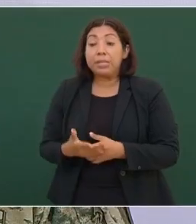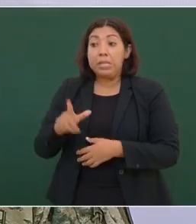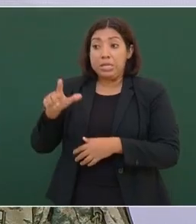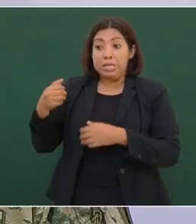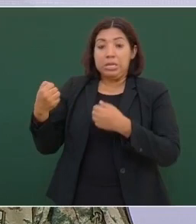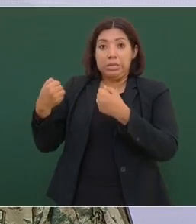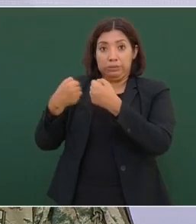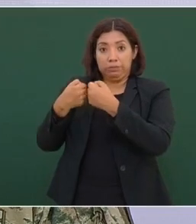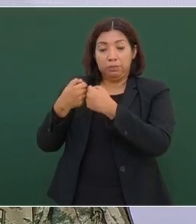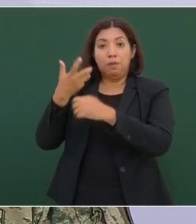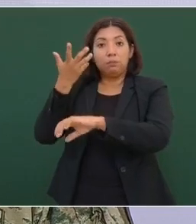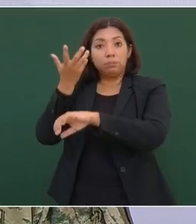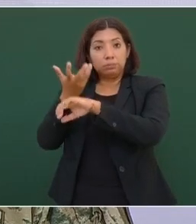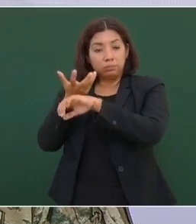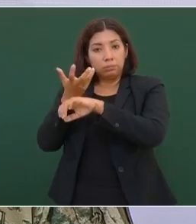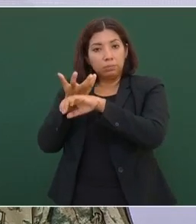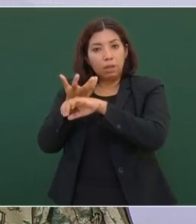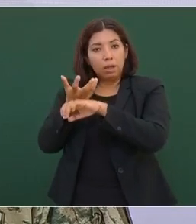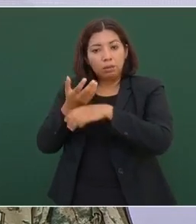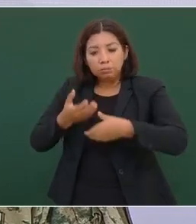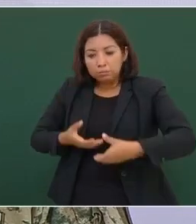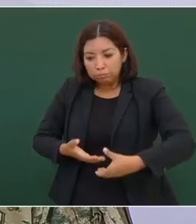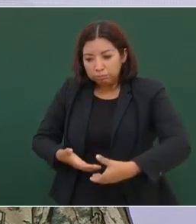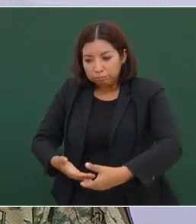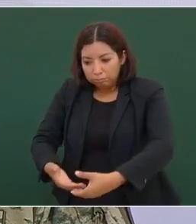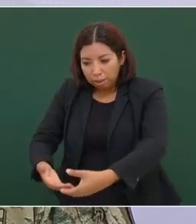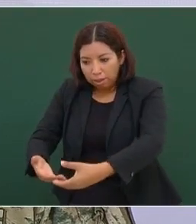Y le dije, presidente, con todo respeto,